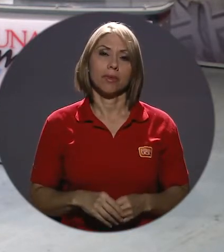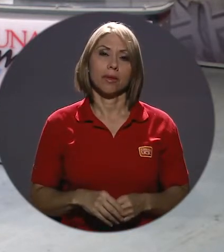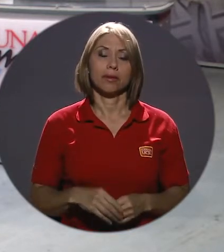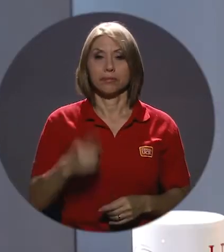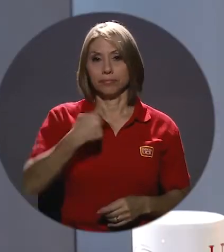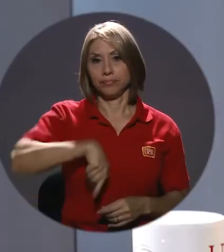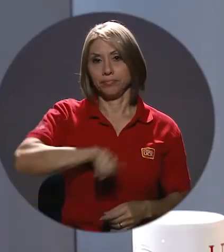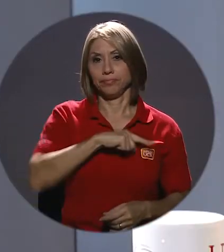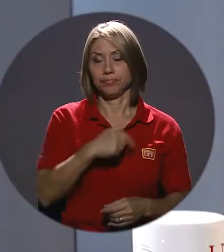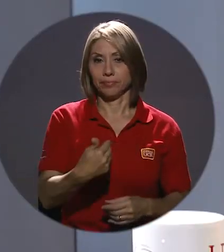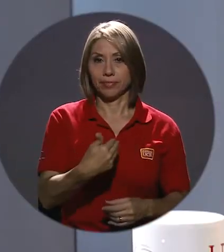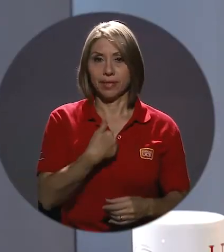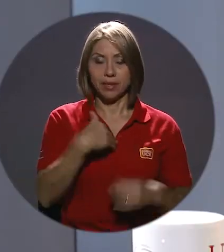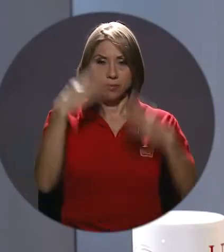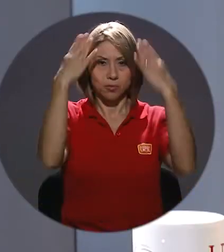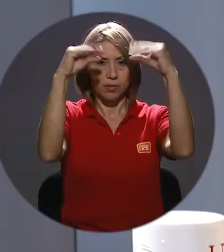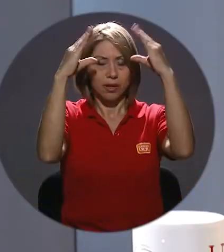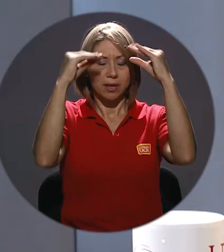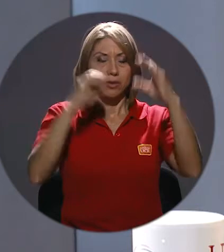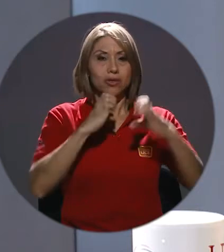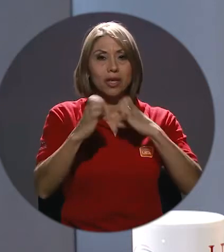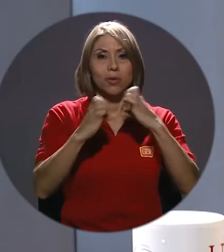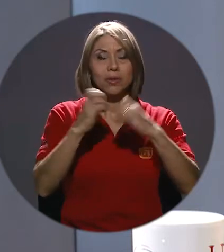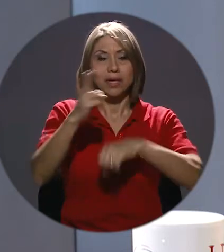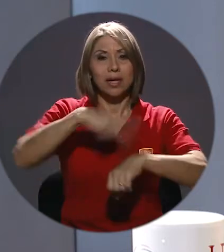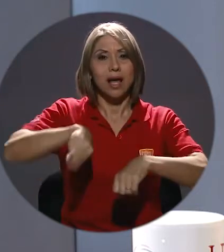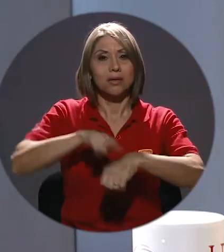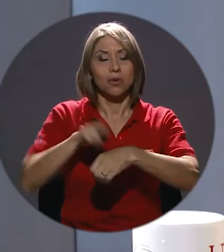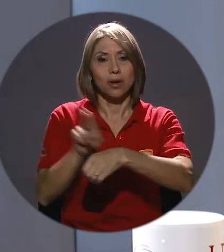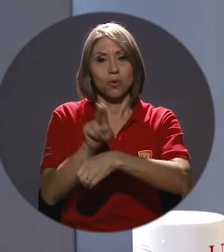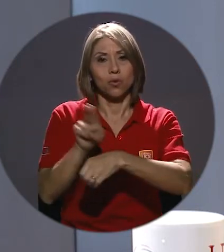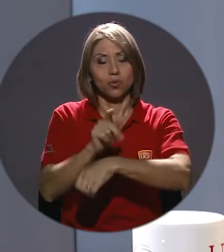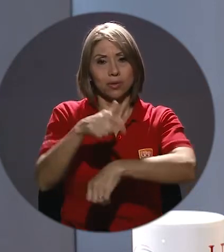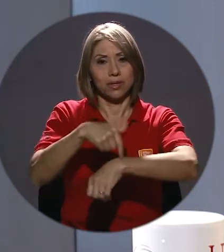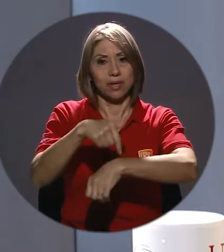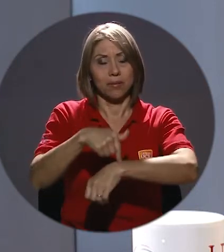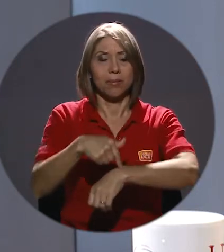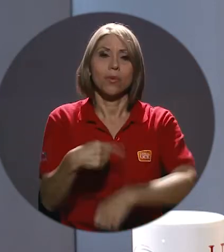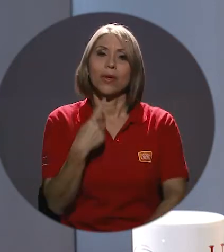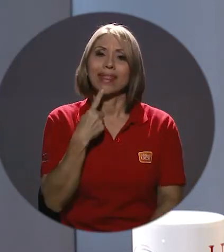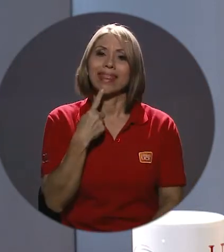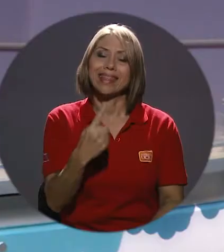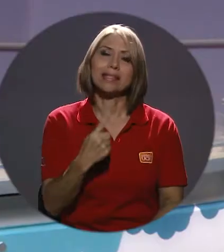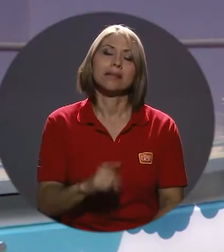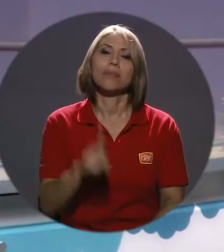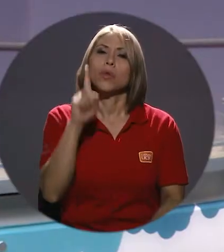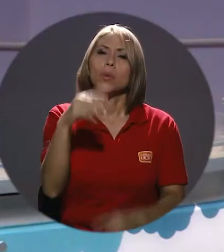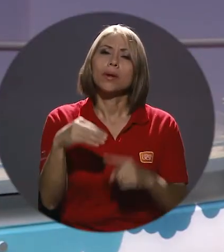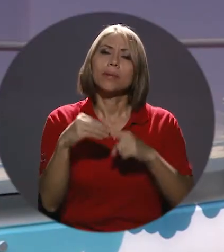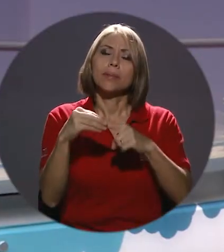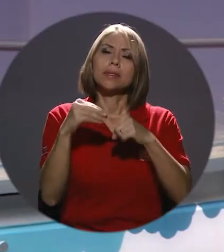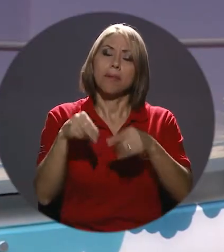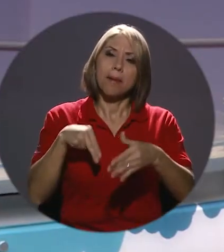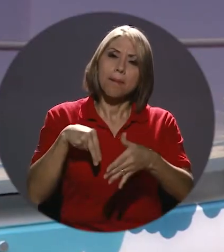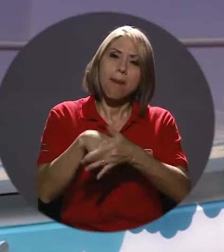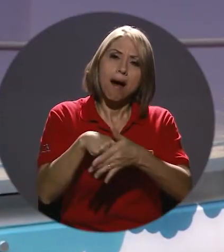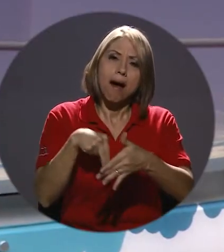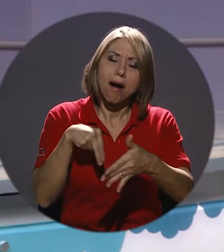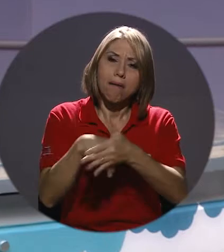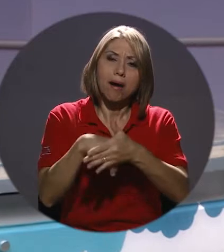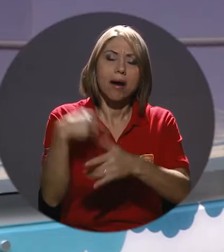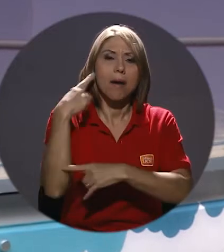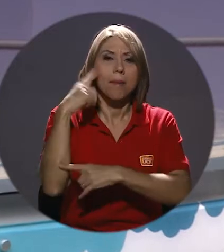tenemos datos también de la encuesta nacional de uso del tiempo, que dice que una de las principales barreras para que las